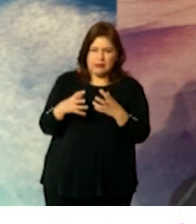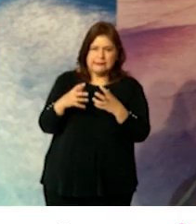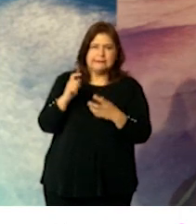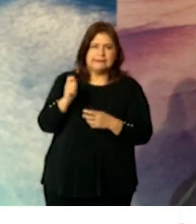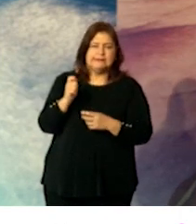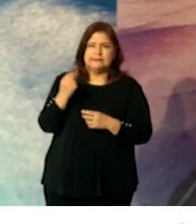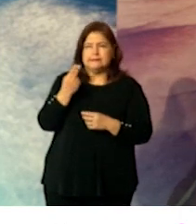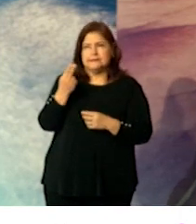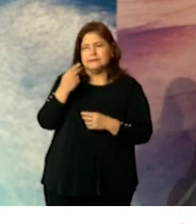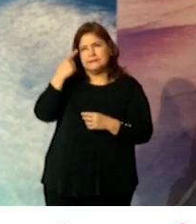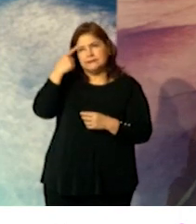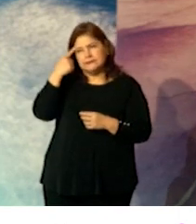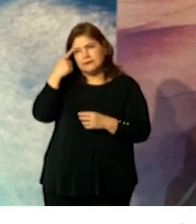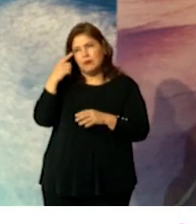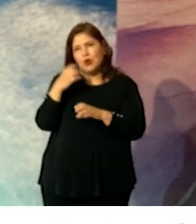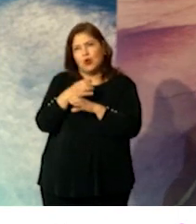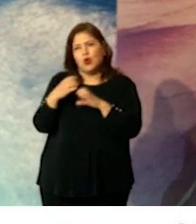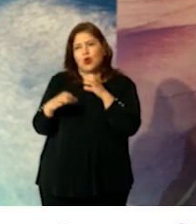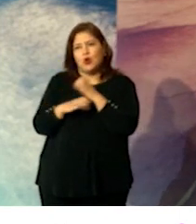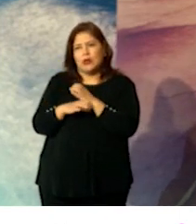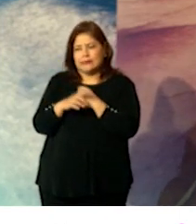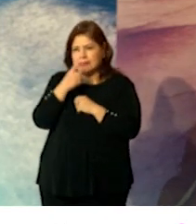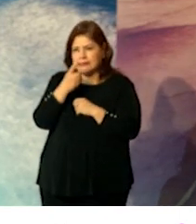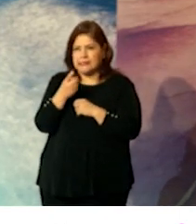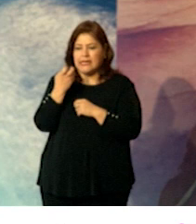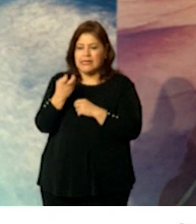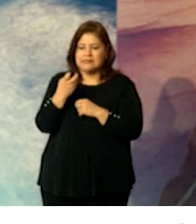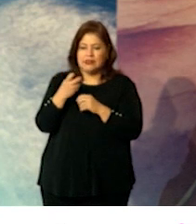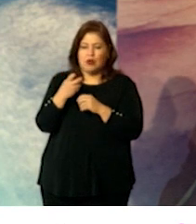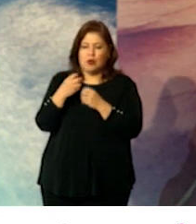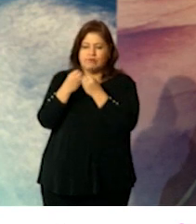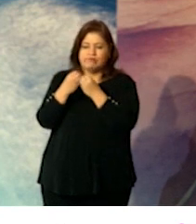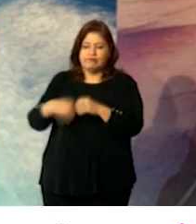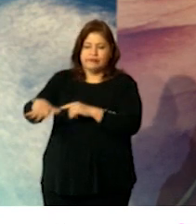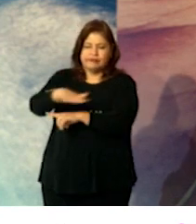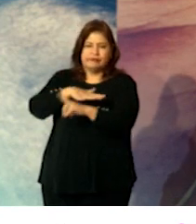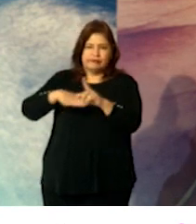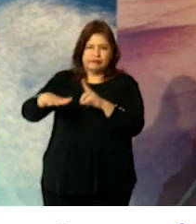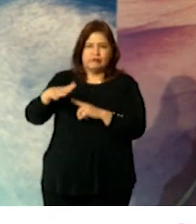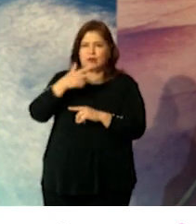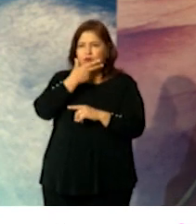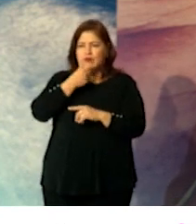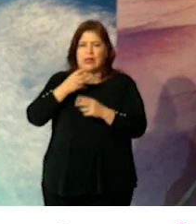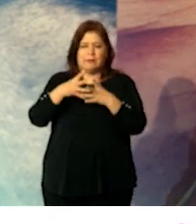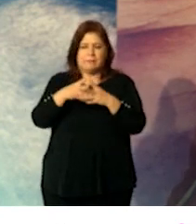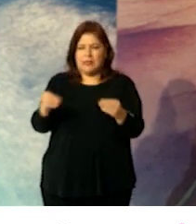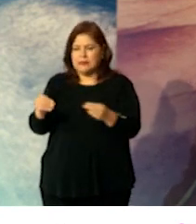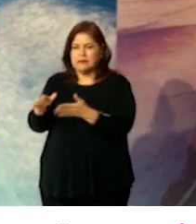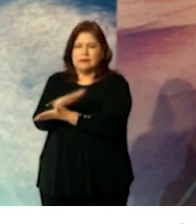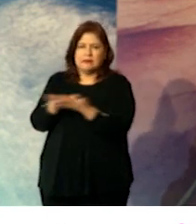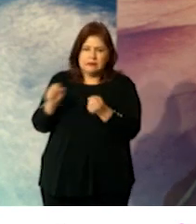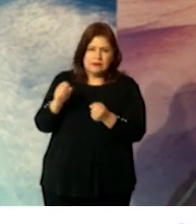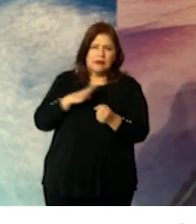sí necesitamos decir las cosas como son. Es ecocidio, es patriarcado, es extinción, es